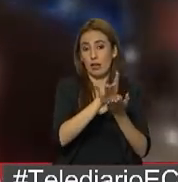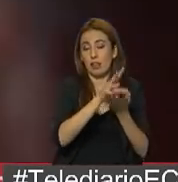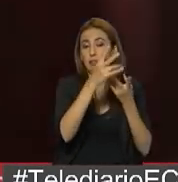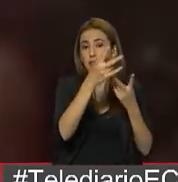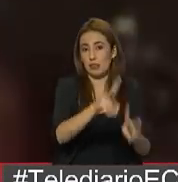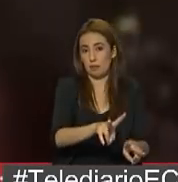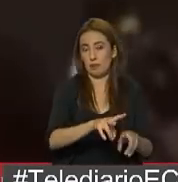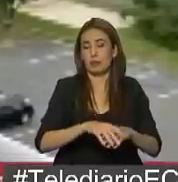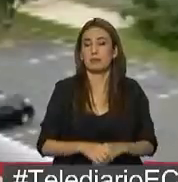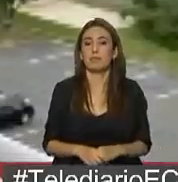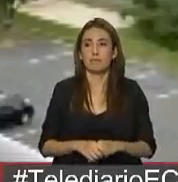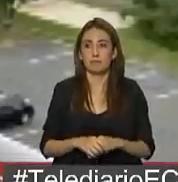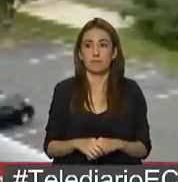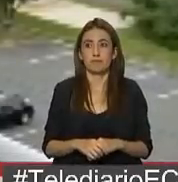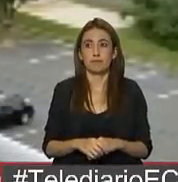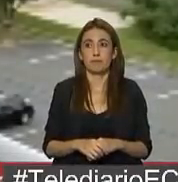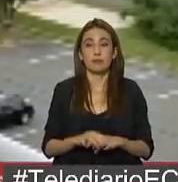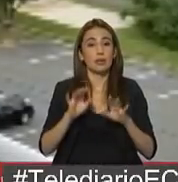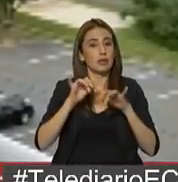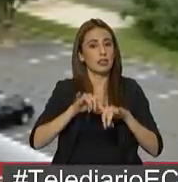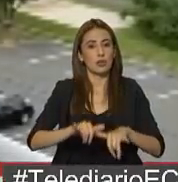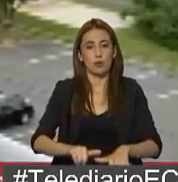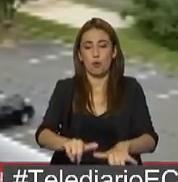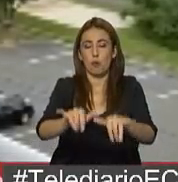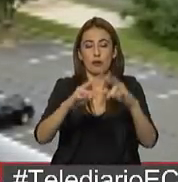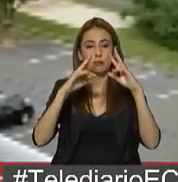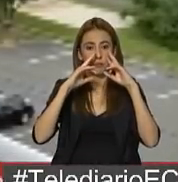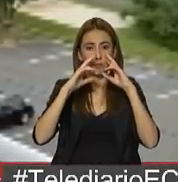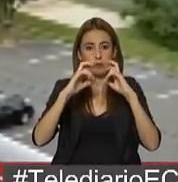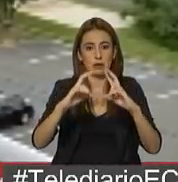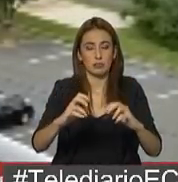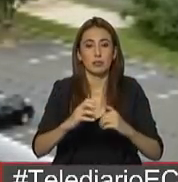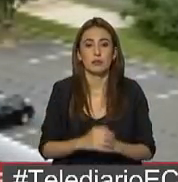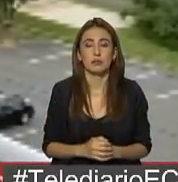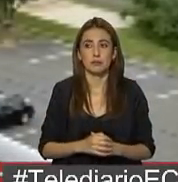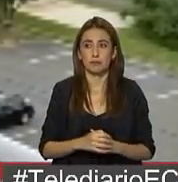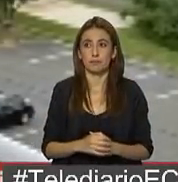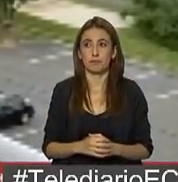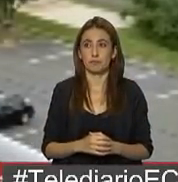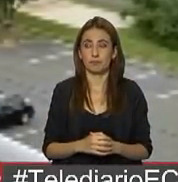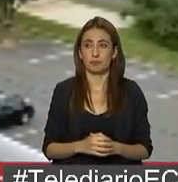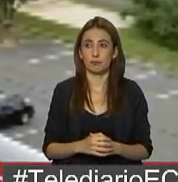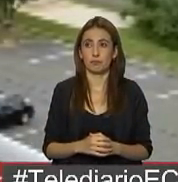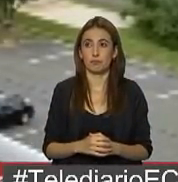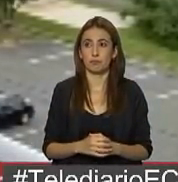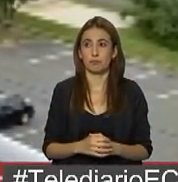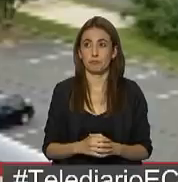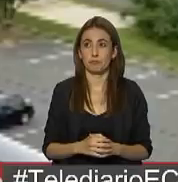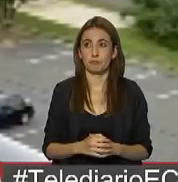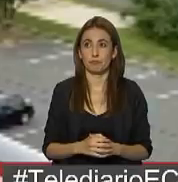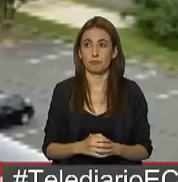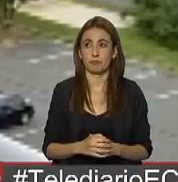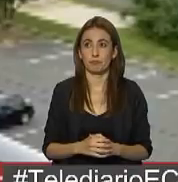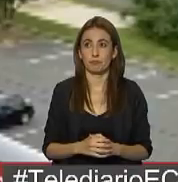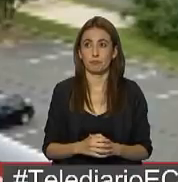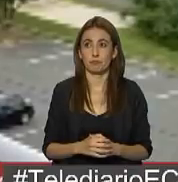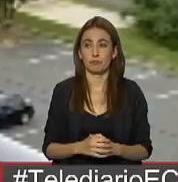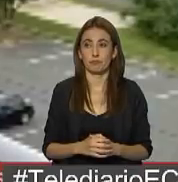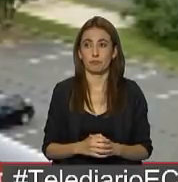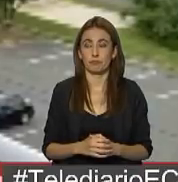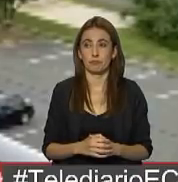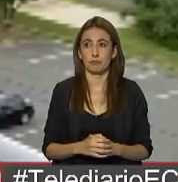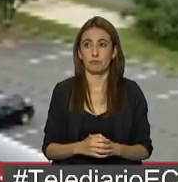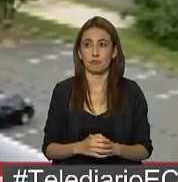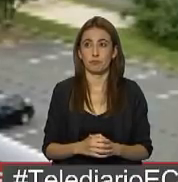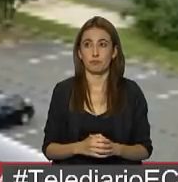Shields, renunció. El caso sigue aún bajo investigación. Desde Washington, con la agenda informativa del día, soy Natalie Salas Guaitero de La Voz de América